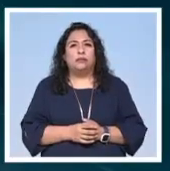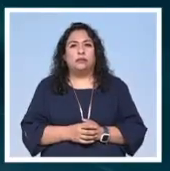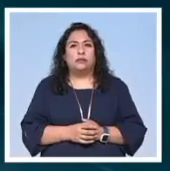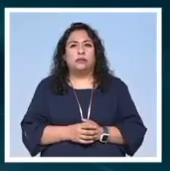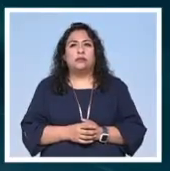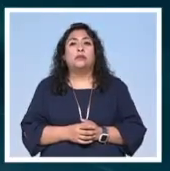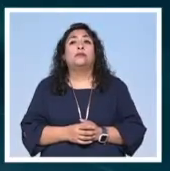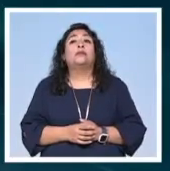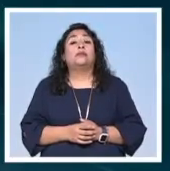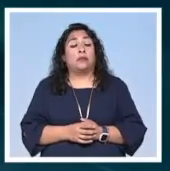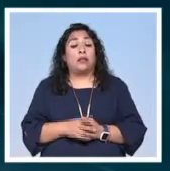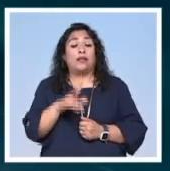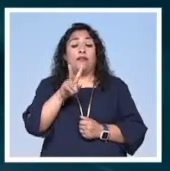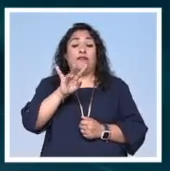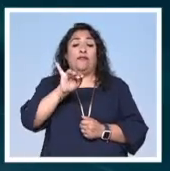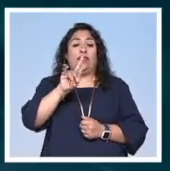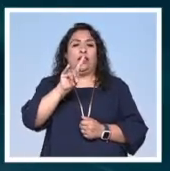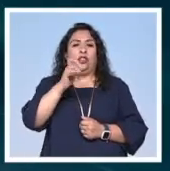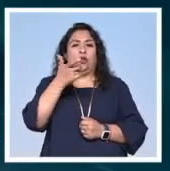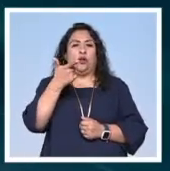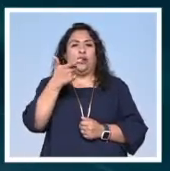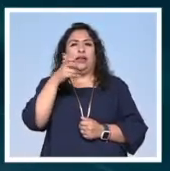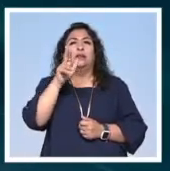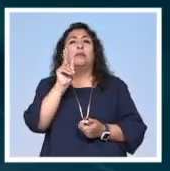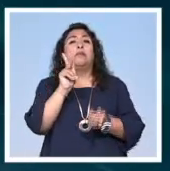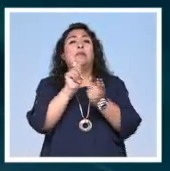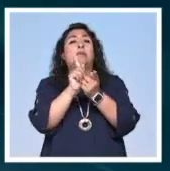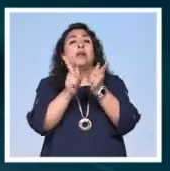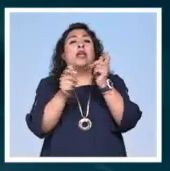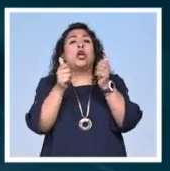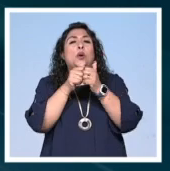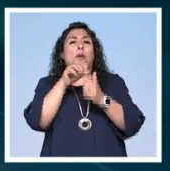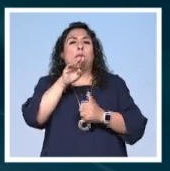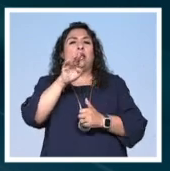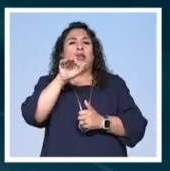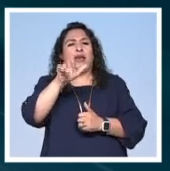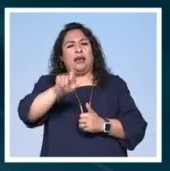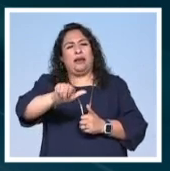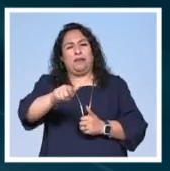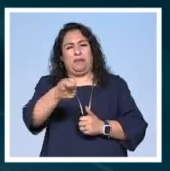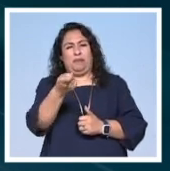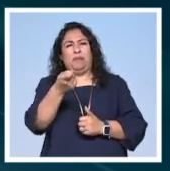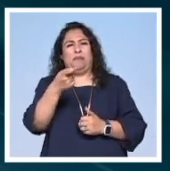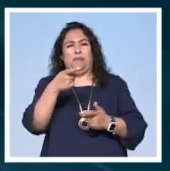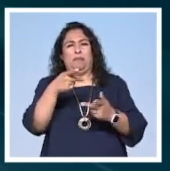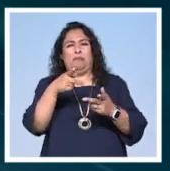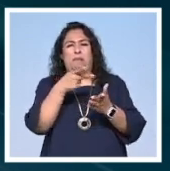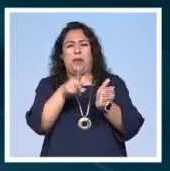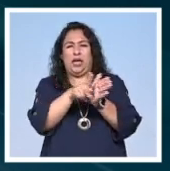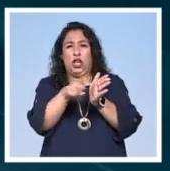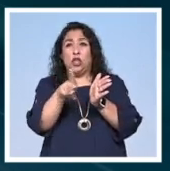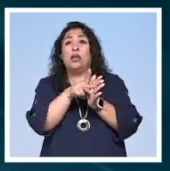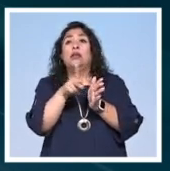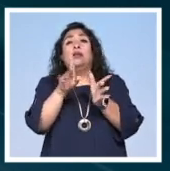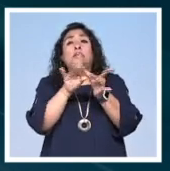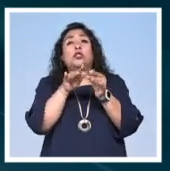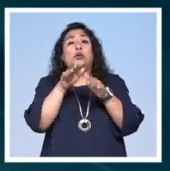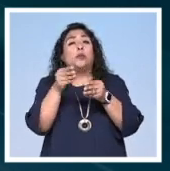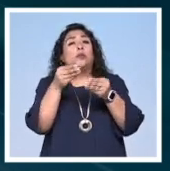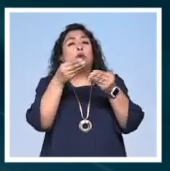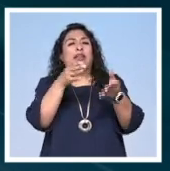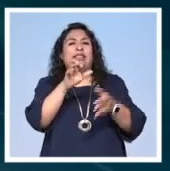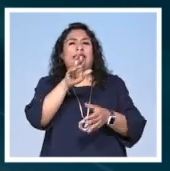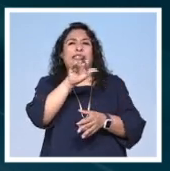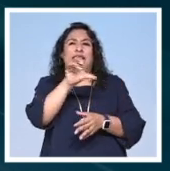honor Víctor Gaspar platicó con Miguel de la cruz periodista cultural de Canal 11 quien habló de la contribución de Cristina Pacheco